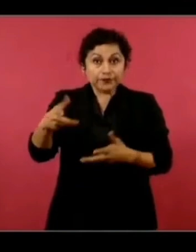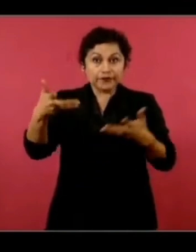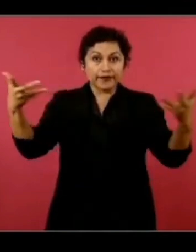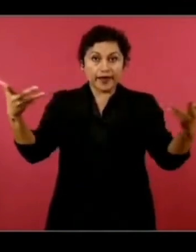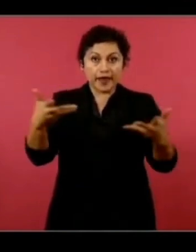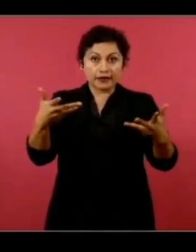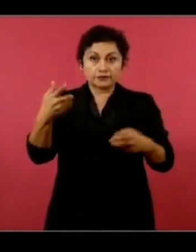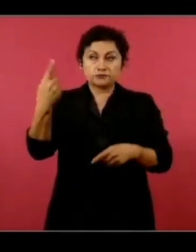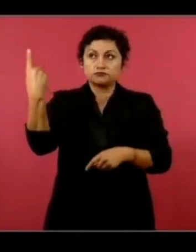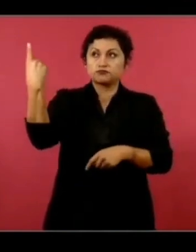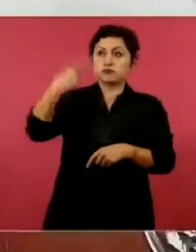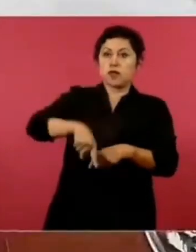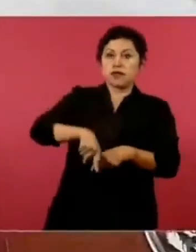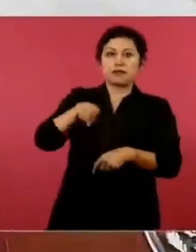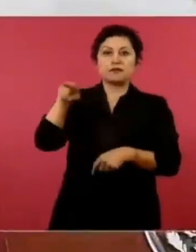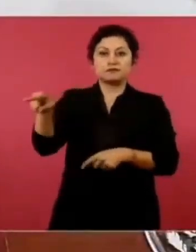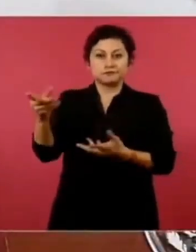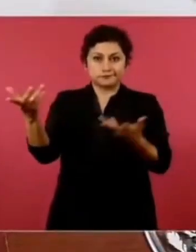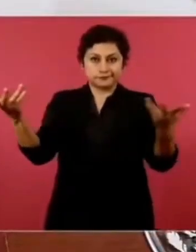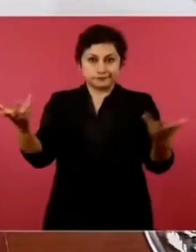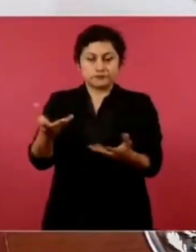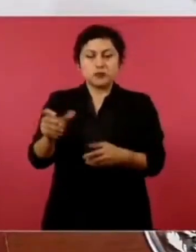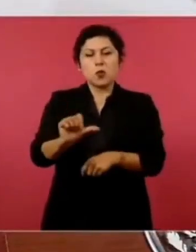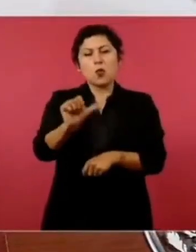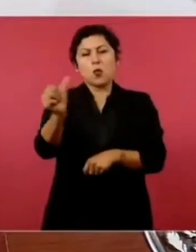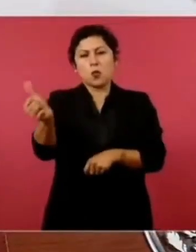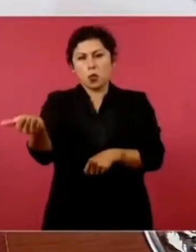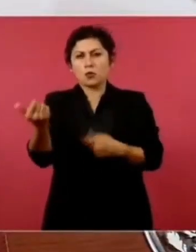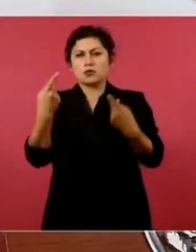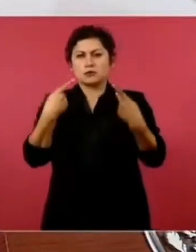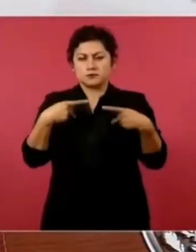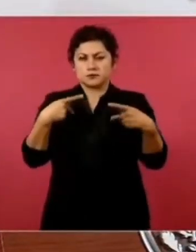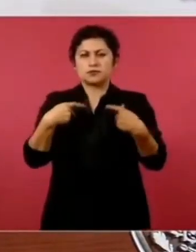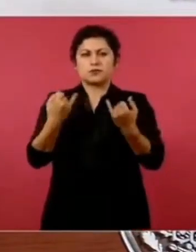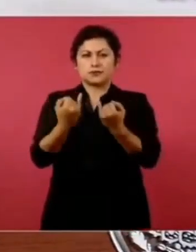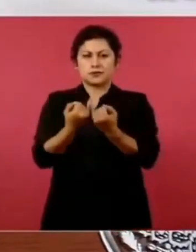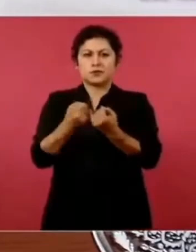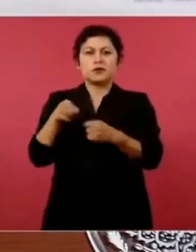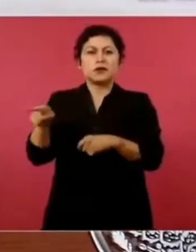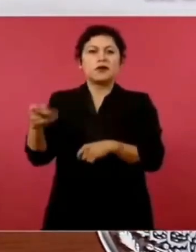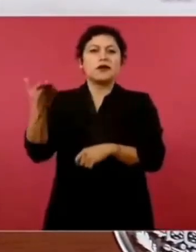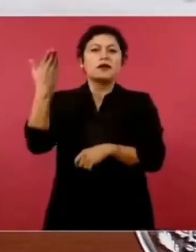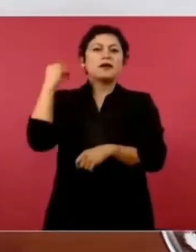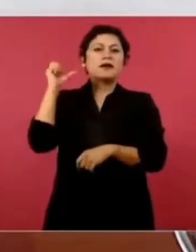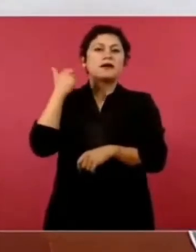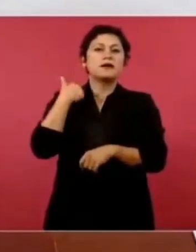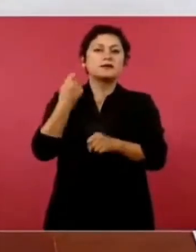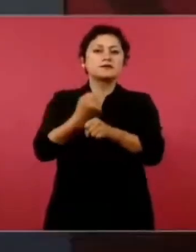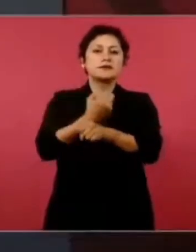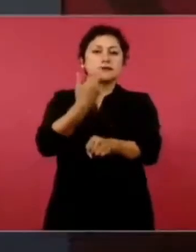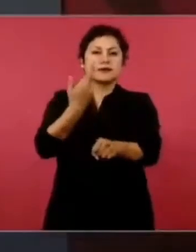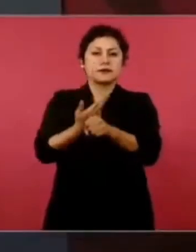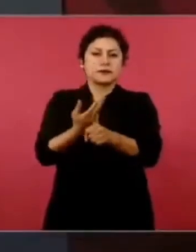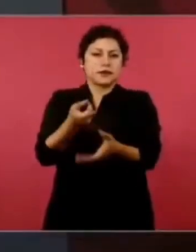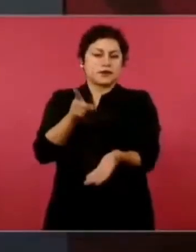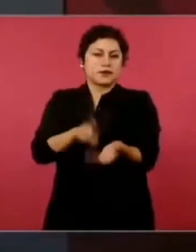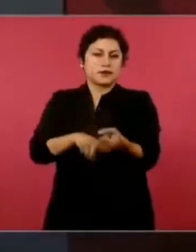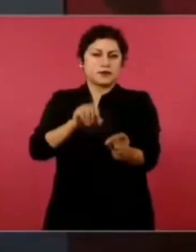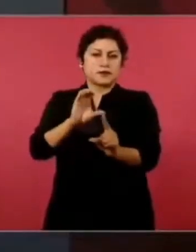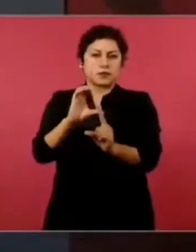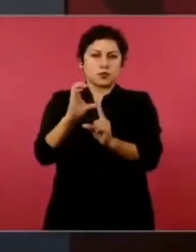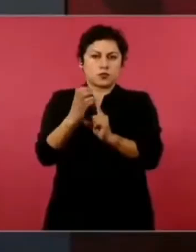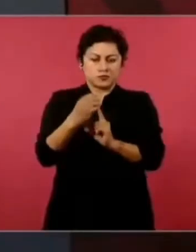orden junto con otros. Era secretario de esta comisión, si mal